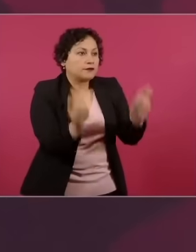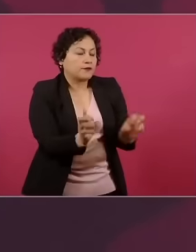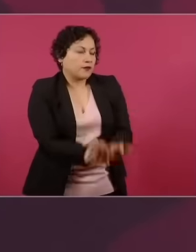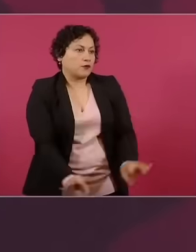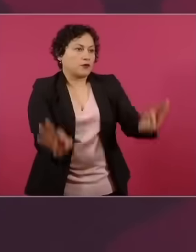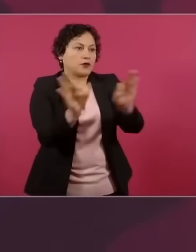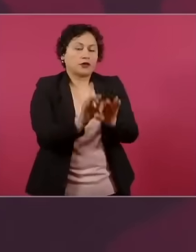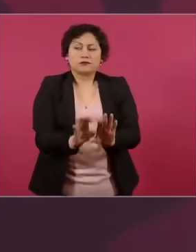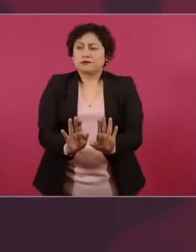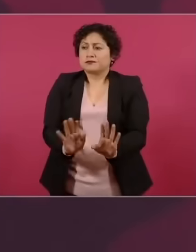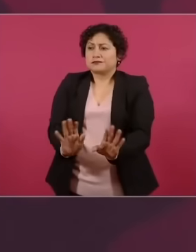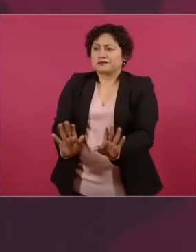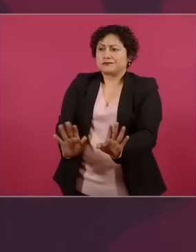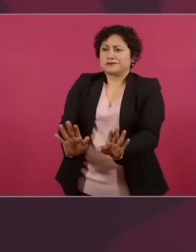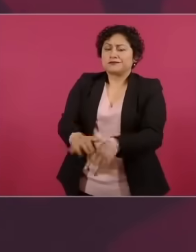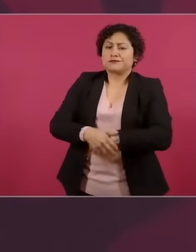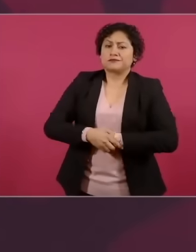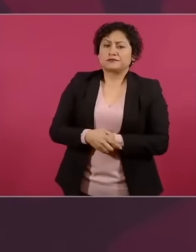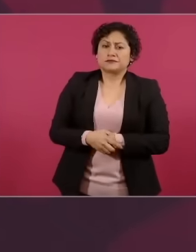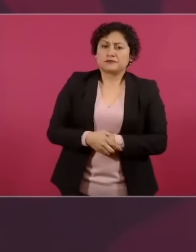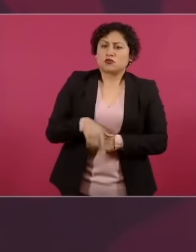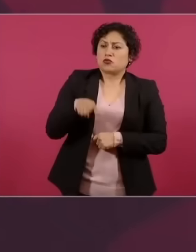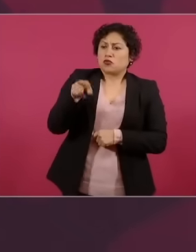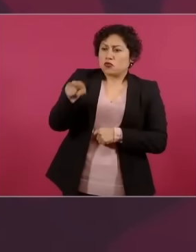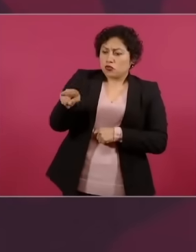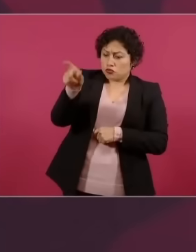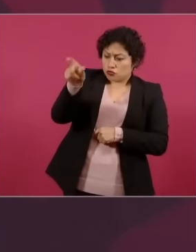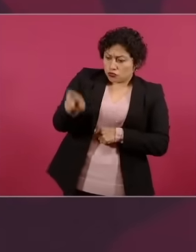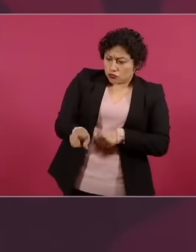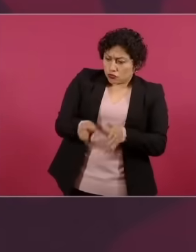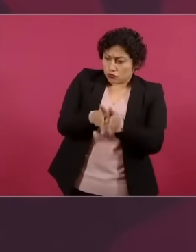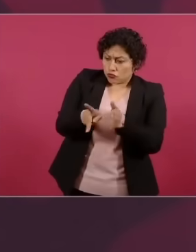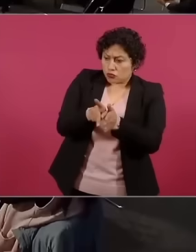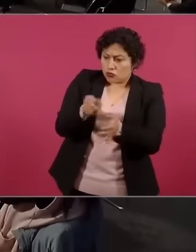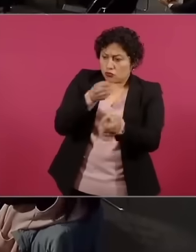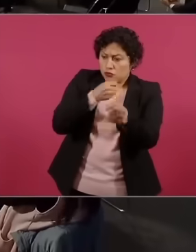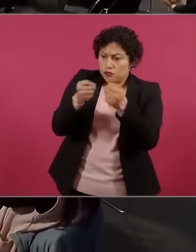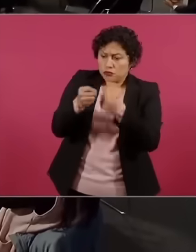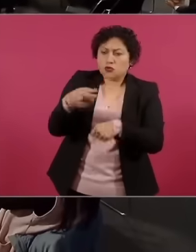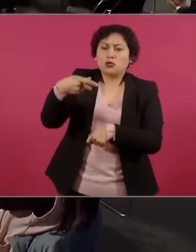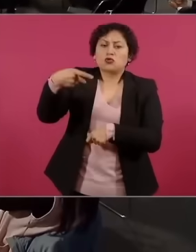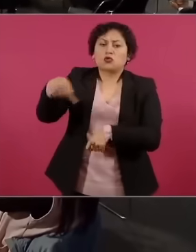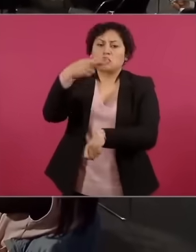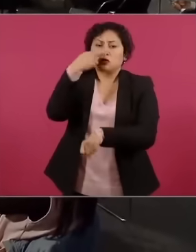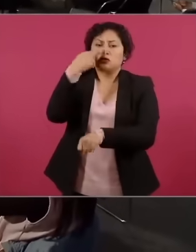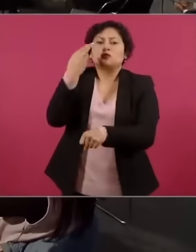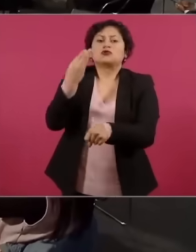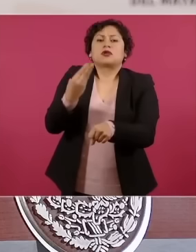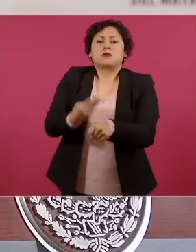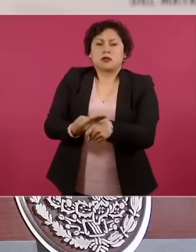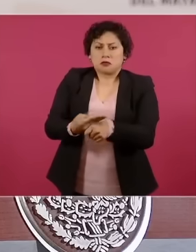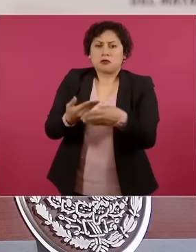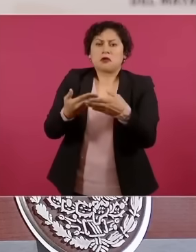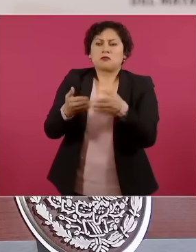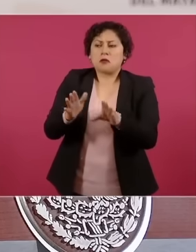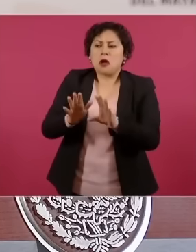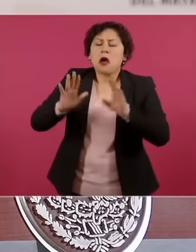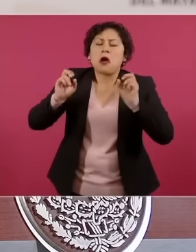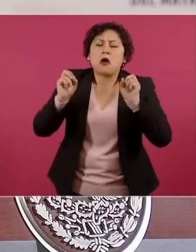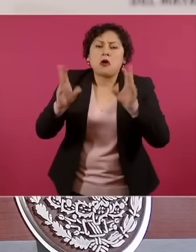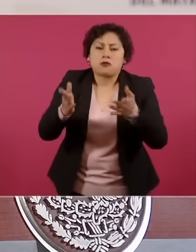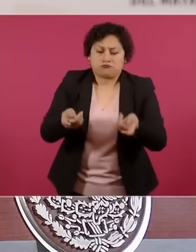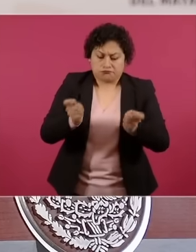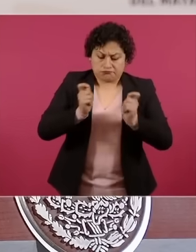No. Tú eres periodista, tienes una responsabilidad pública, yo soy gobernante, tengo una